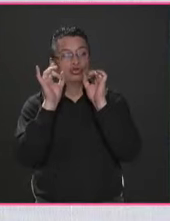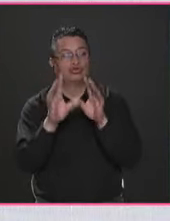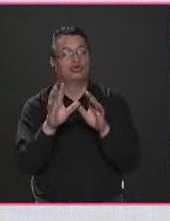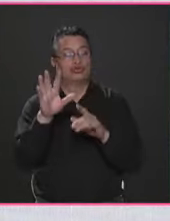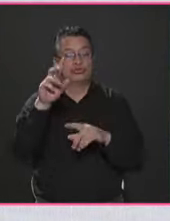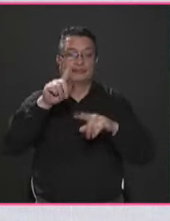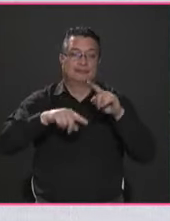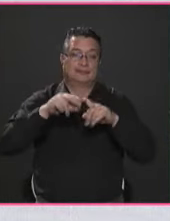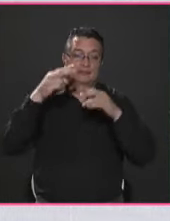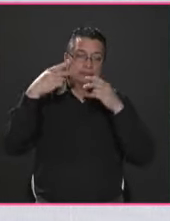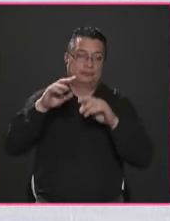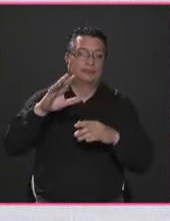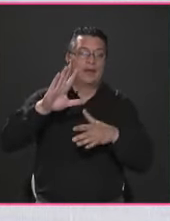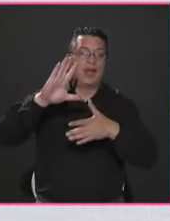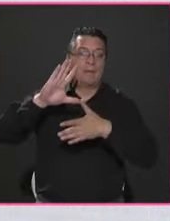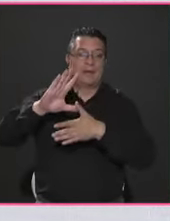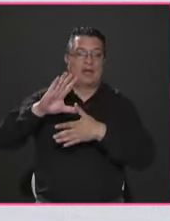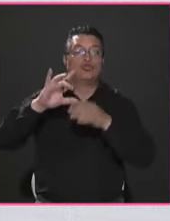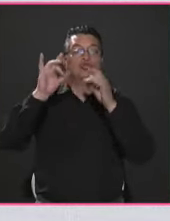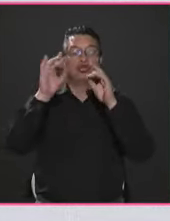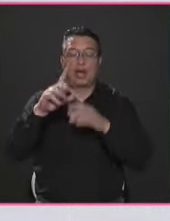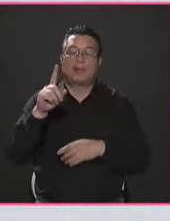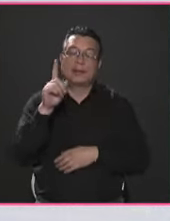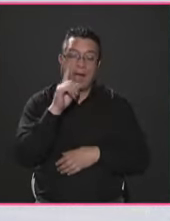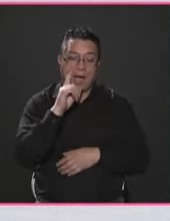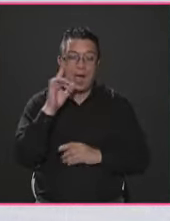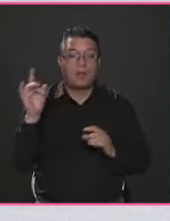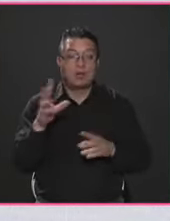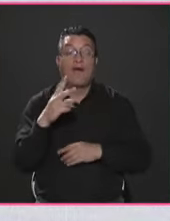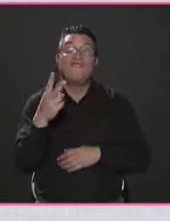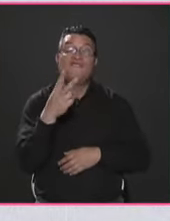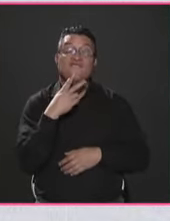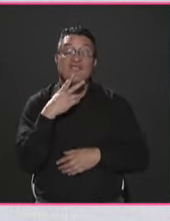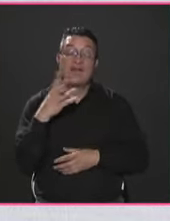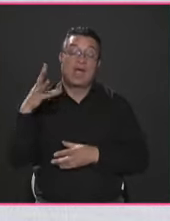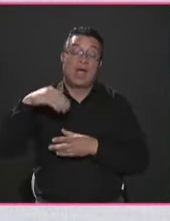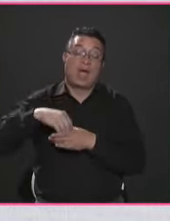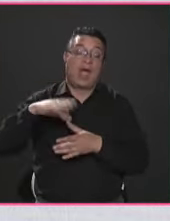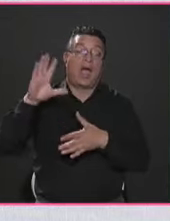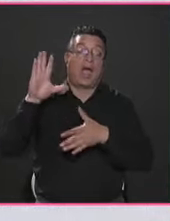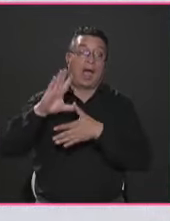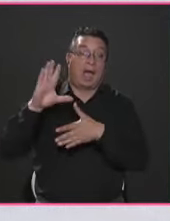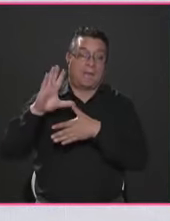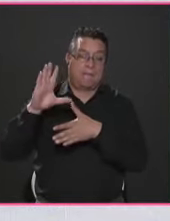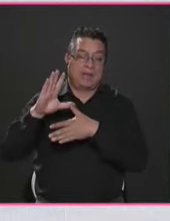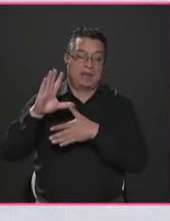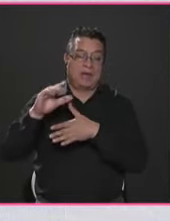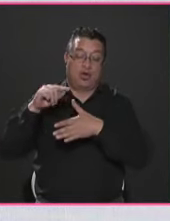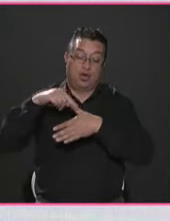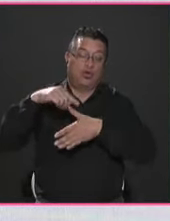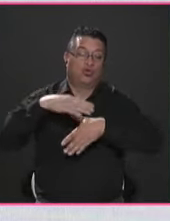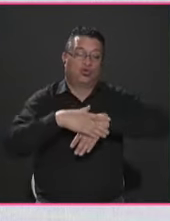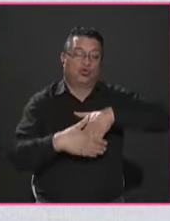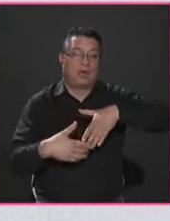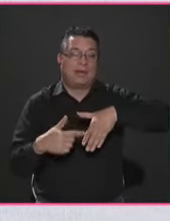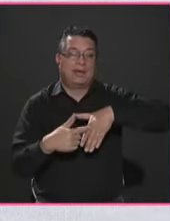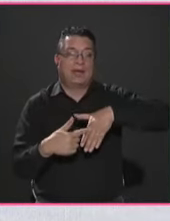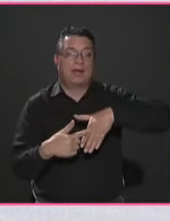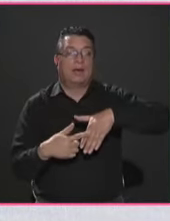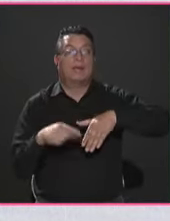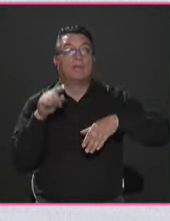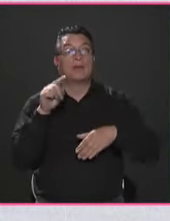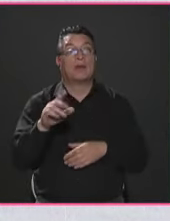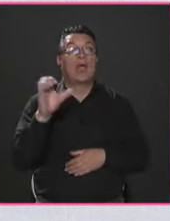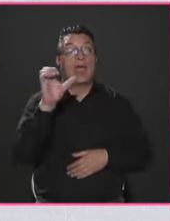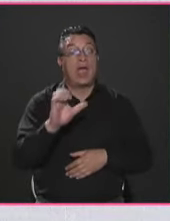geografía americana o sea solo existen si el individuo vive en América en Sudamérica ya por el